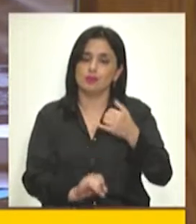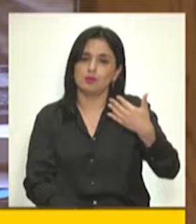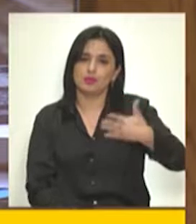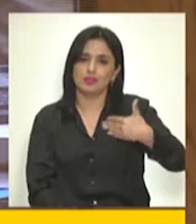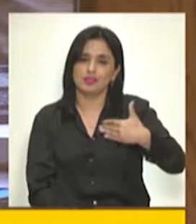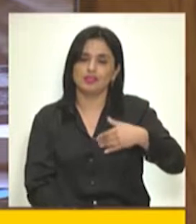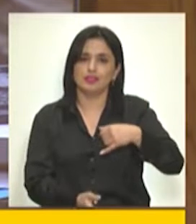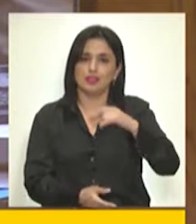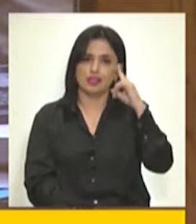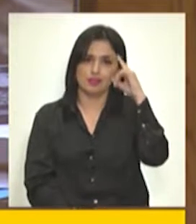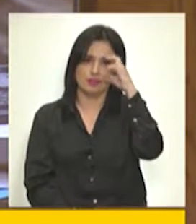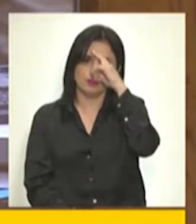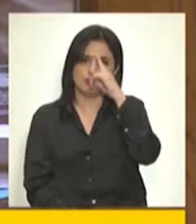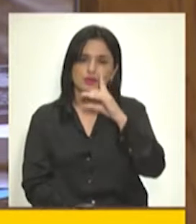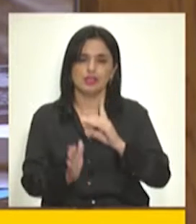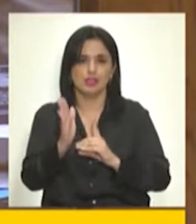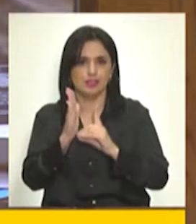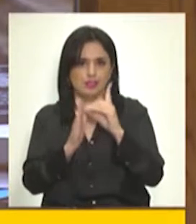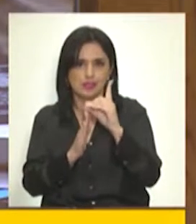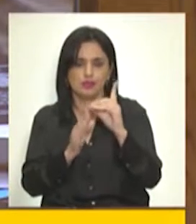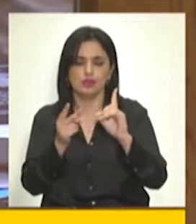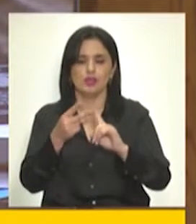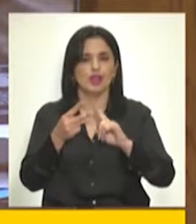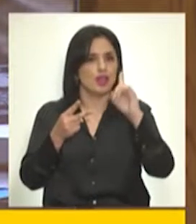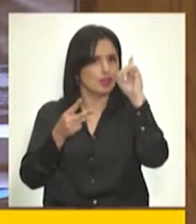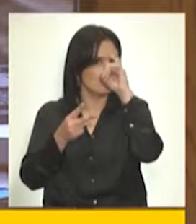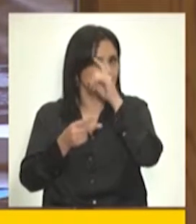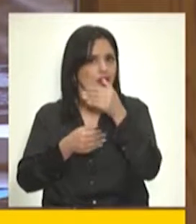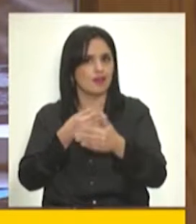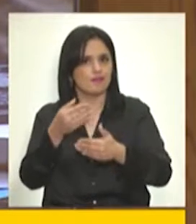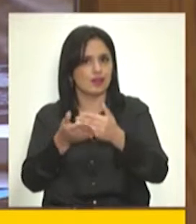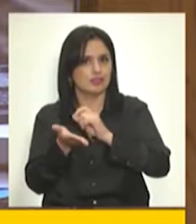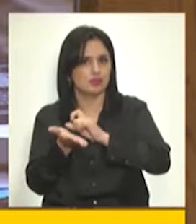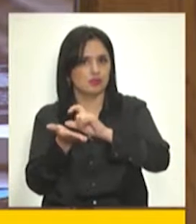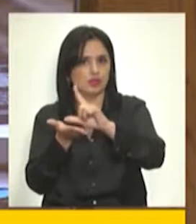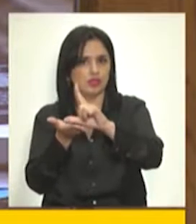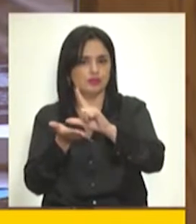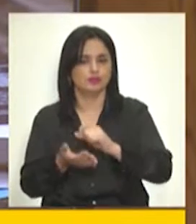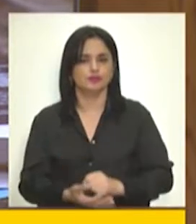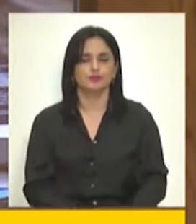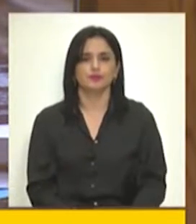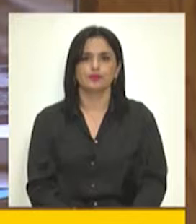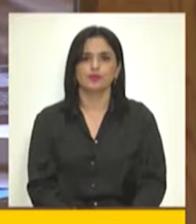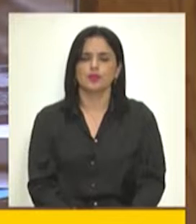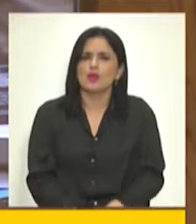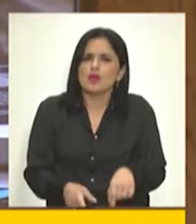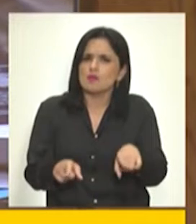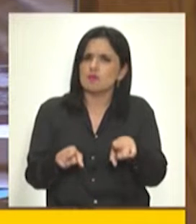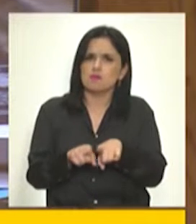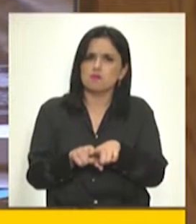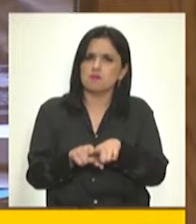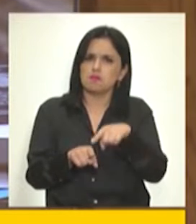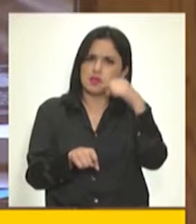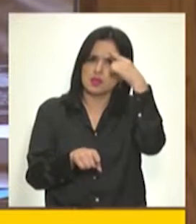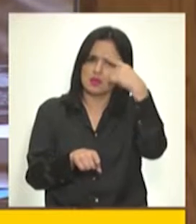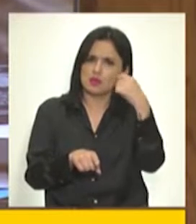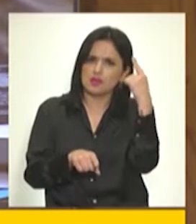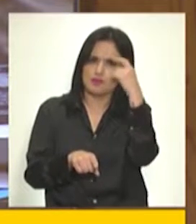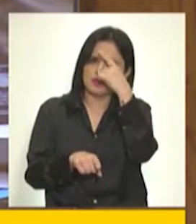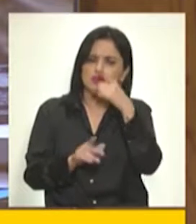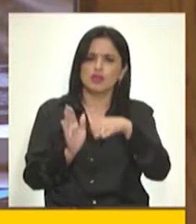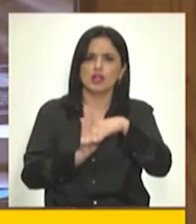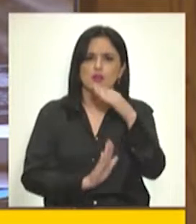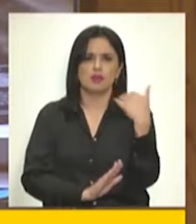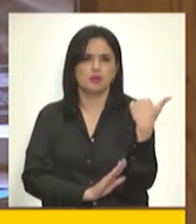de su desarrollo las dificultades de su avance y de su progreso Pero detrás de todas esas dificultades está lo más importante una